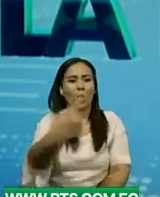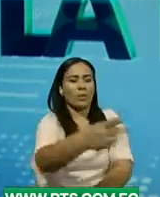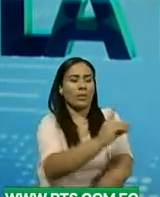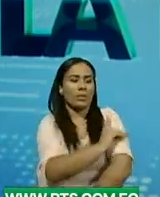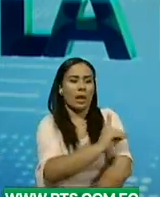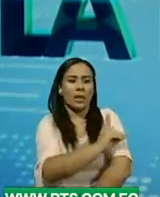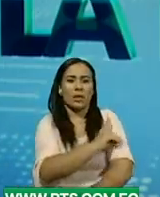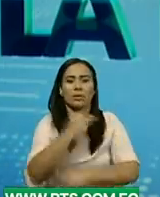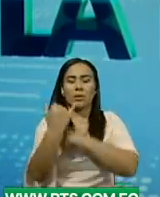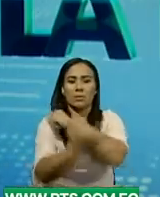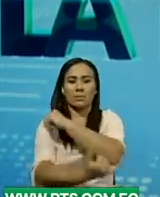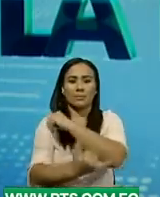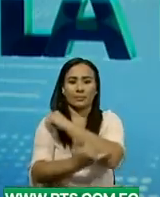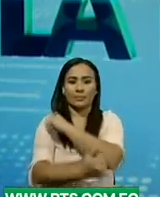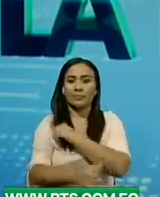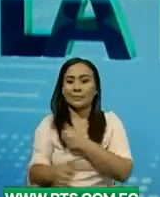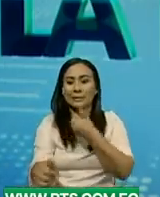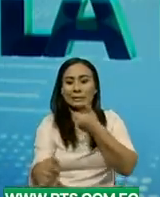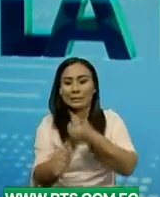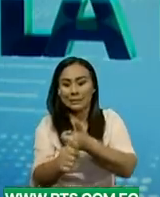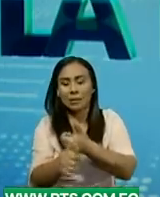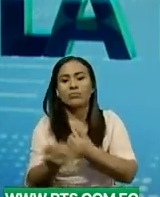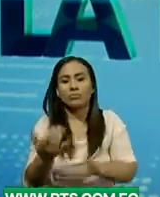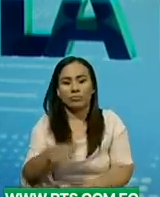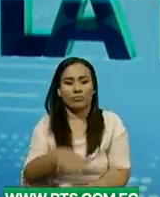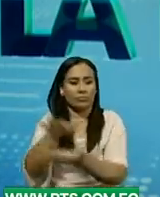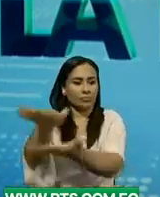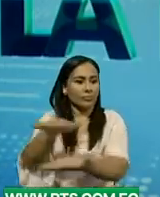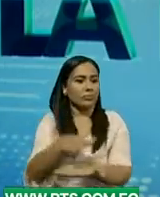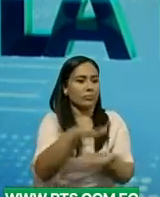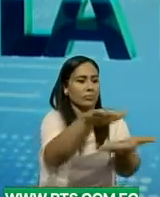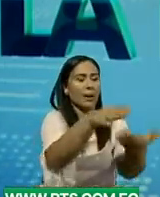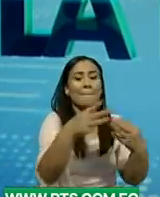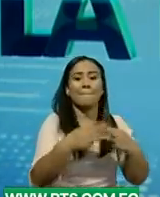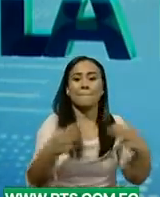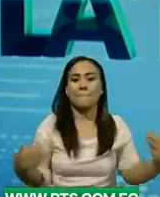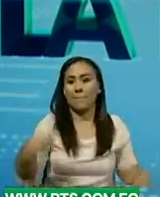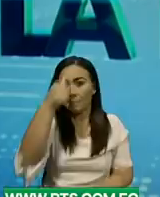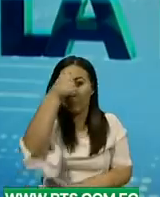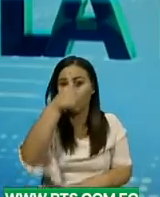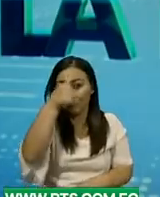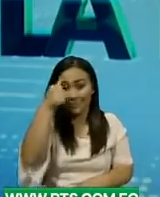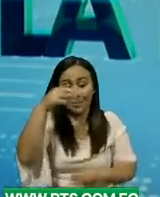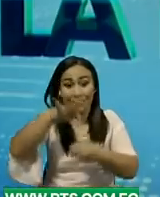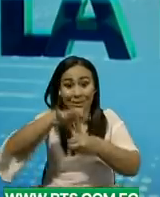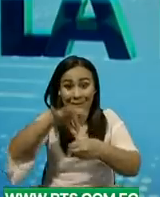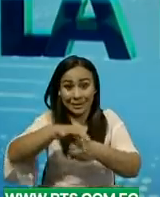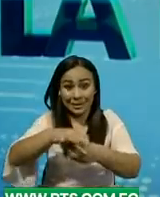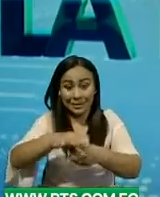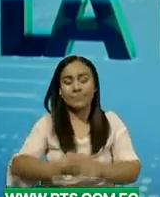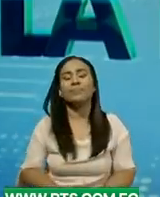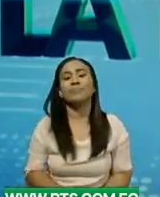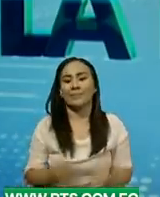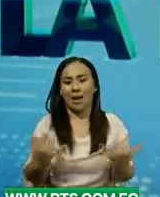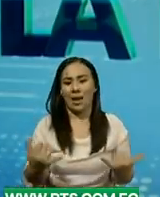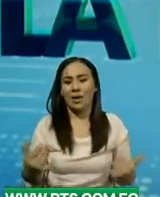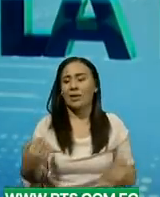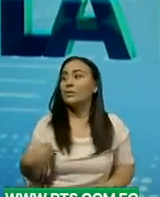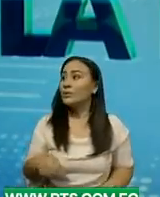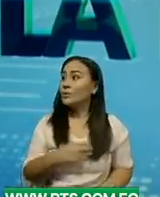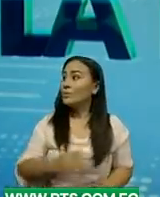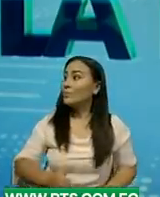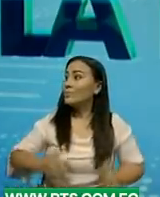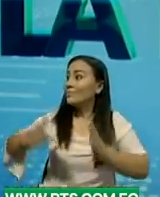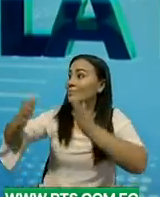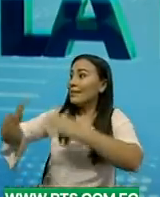de todo el país, se ha procedido a distribuir el material que se utilizará este domingo, día de elecciones. Vamos a trasladarnos